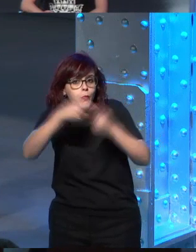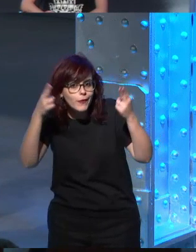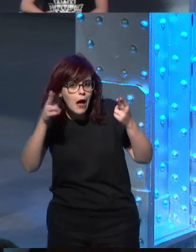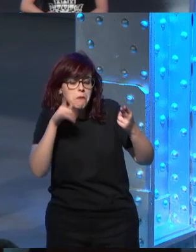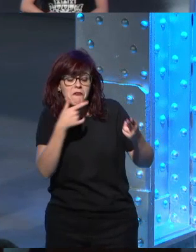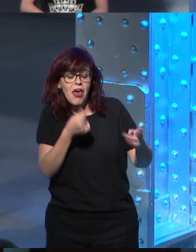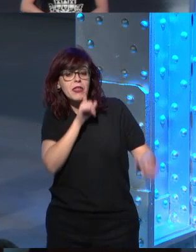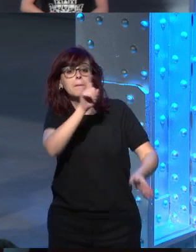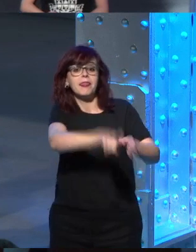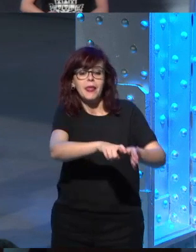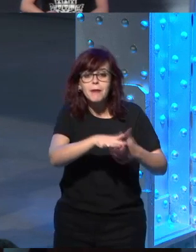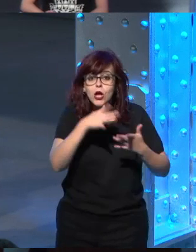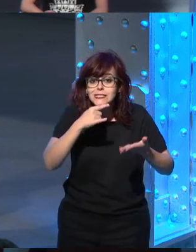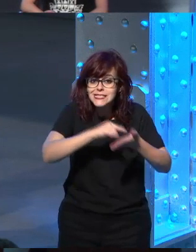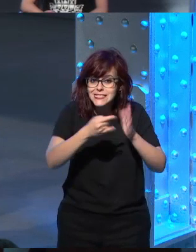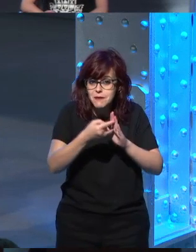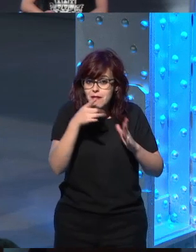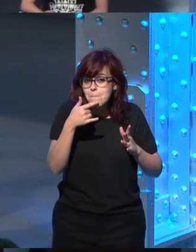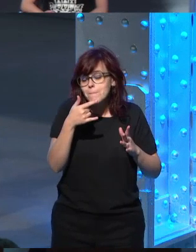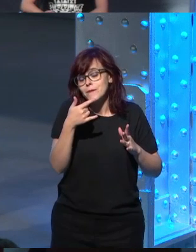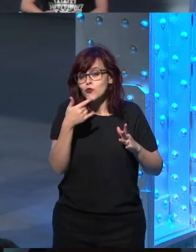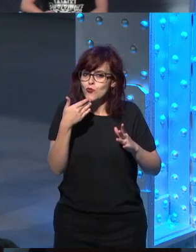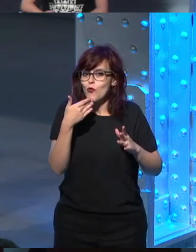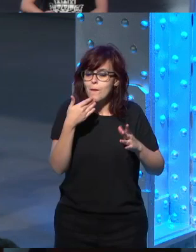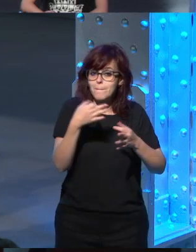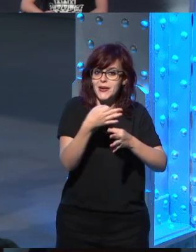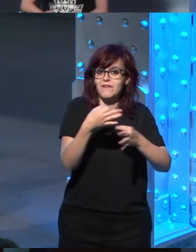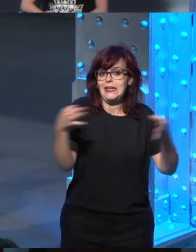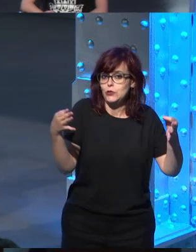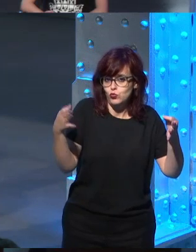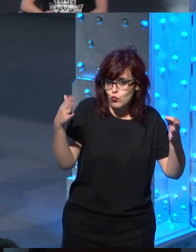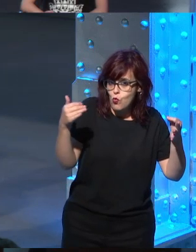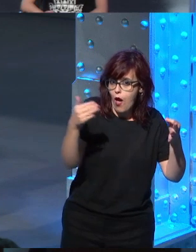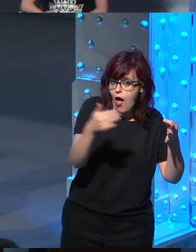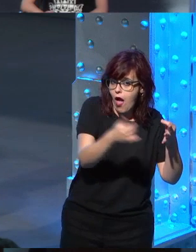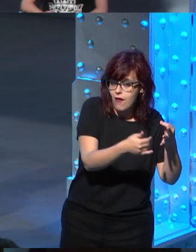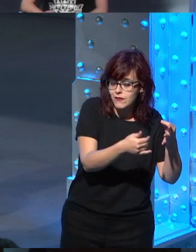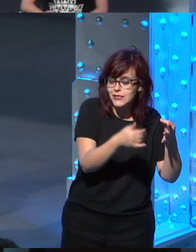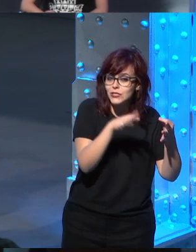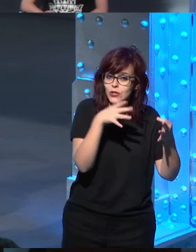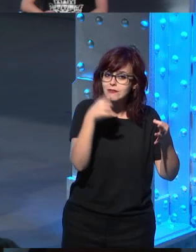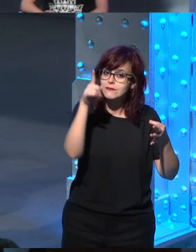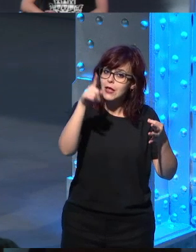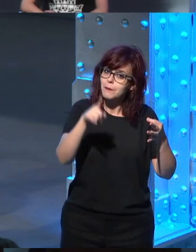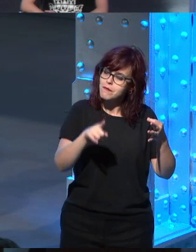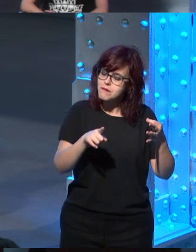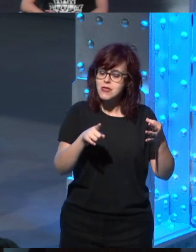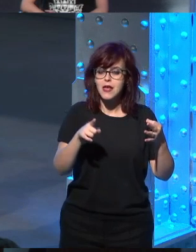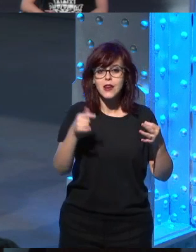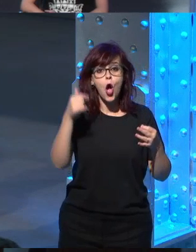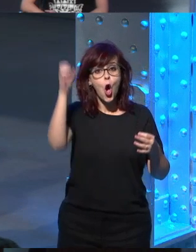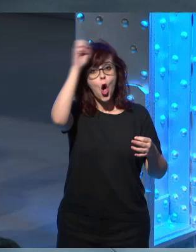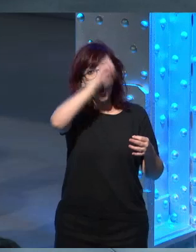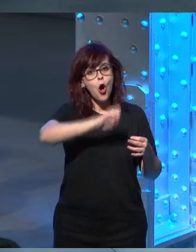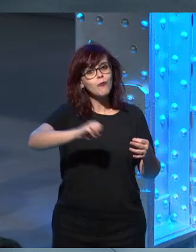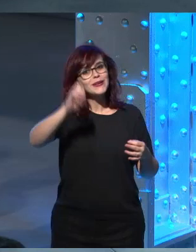Pero evidentemente como ningún sistema es perfecto, porque en definitiva lo perfecto no existe, también es cierto que ha igualado en muchos sentidos las